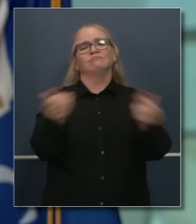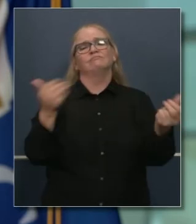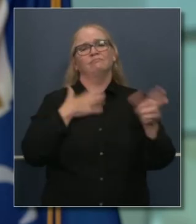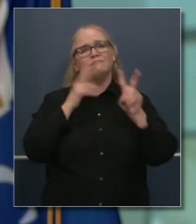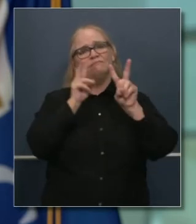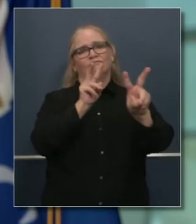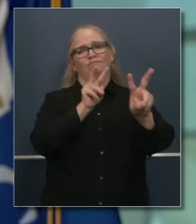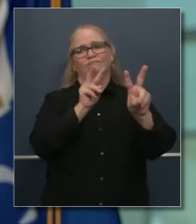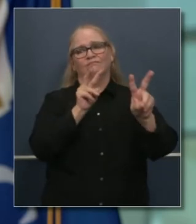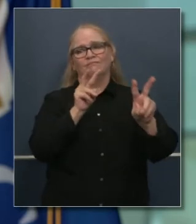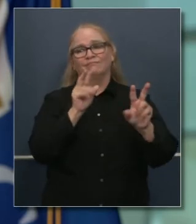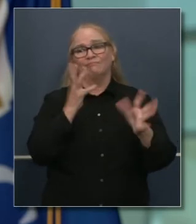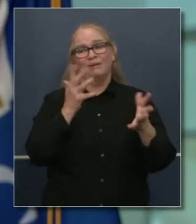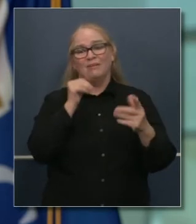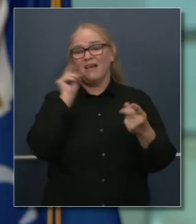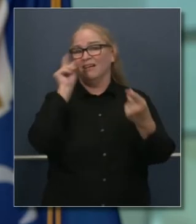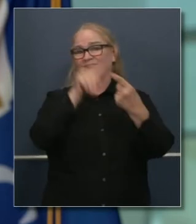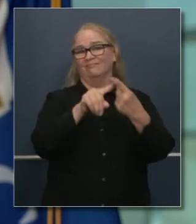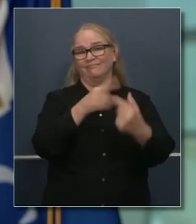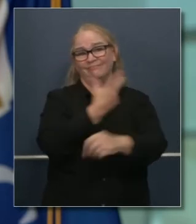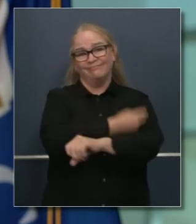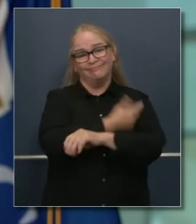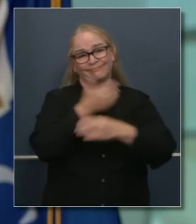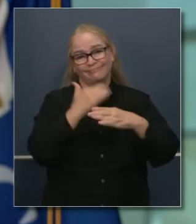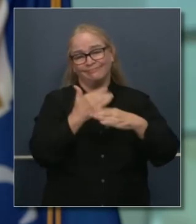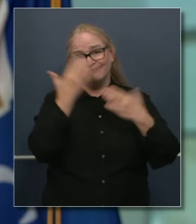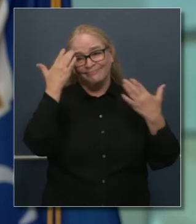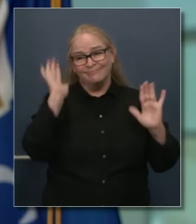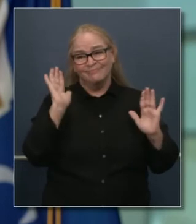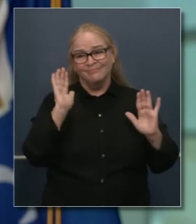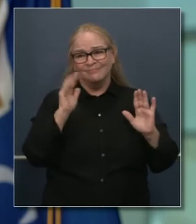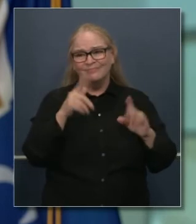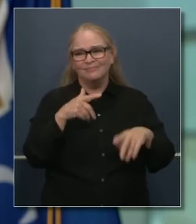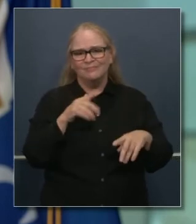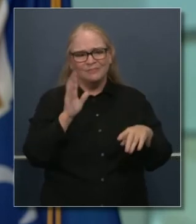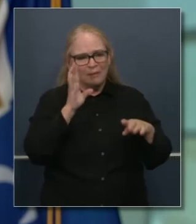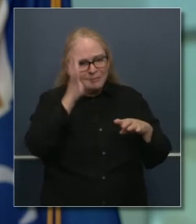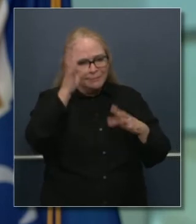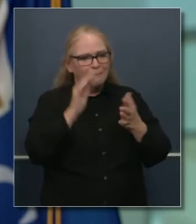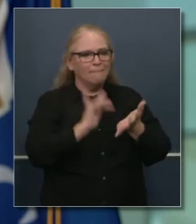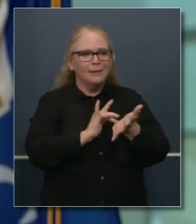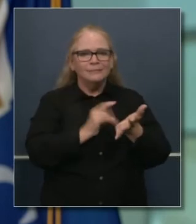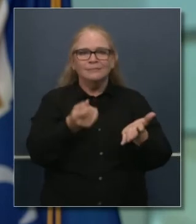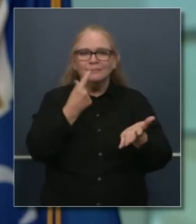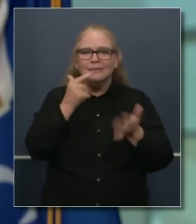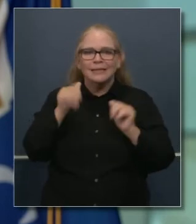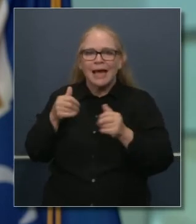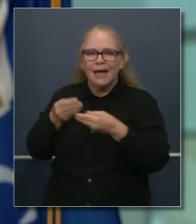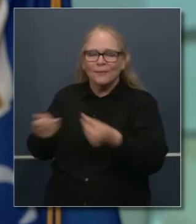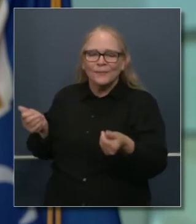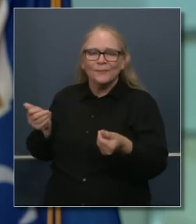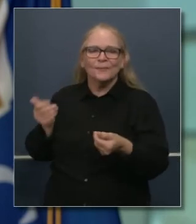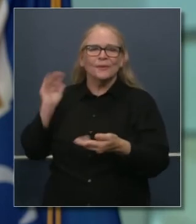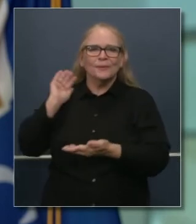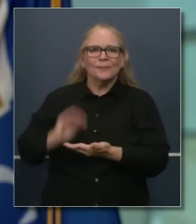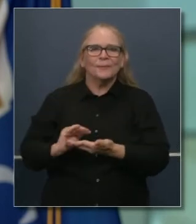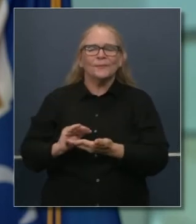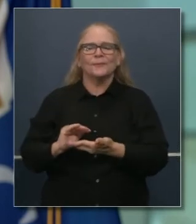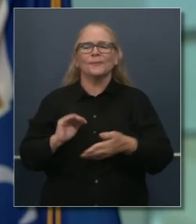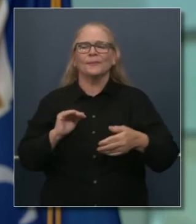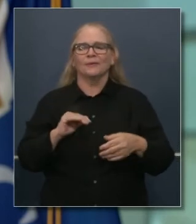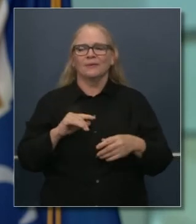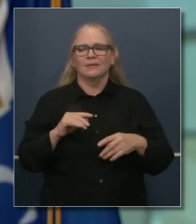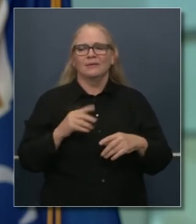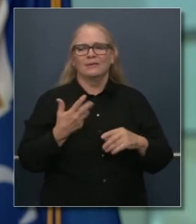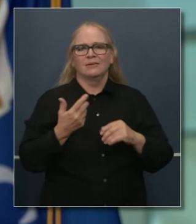modificado por lo menos hasta que tengamos una vacuna y terapias de alta calidad y podemos hacerlo de una forma más rápida si todos